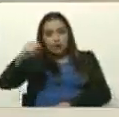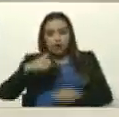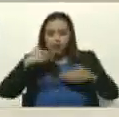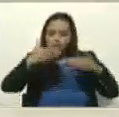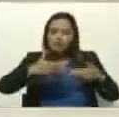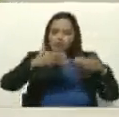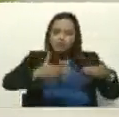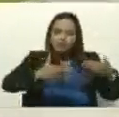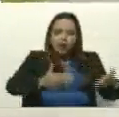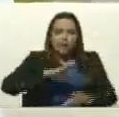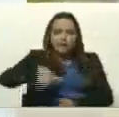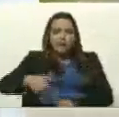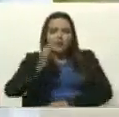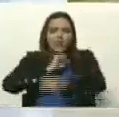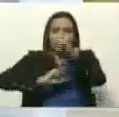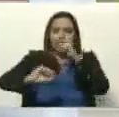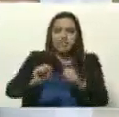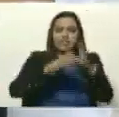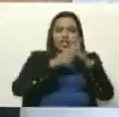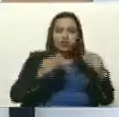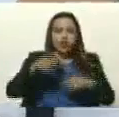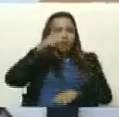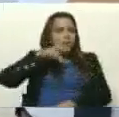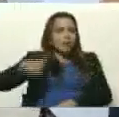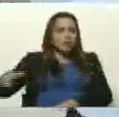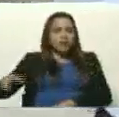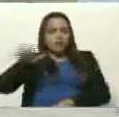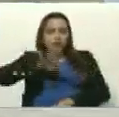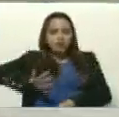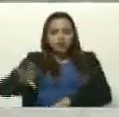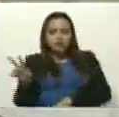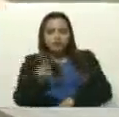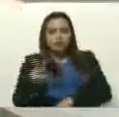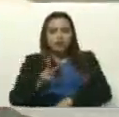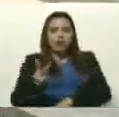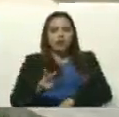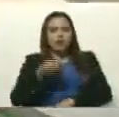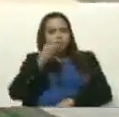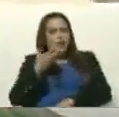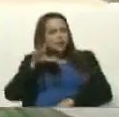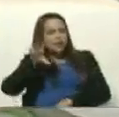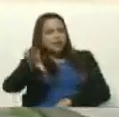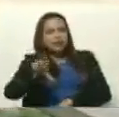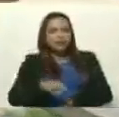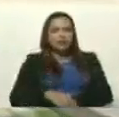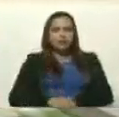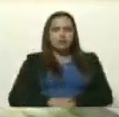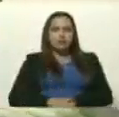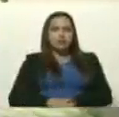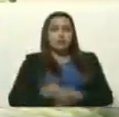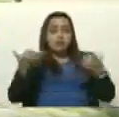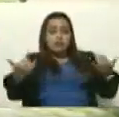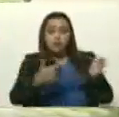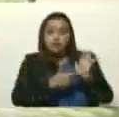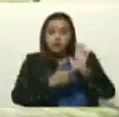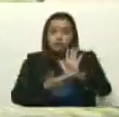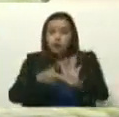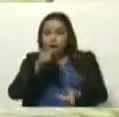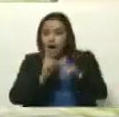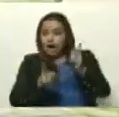de la defensa de todos los ciudadanos y ciudadanas de este maravilloso país ya quedó demostrado algo muy